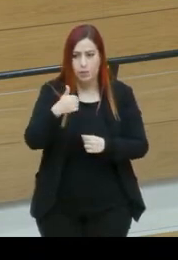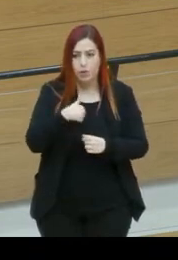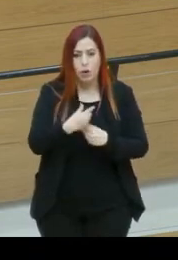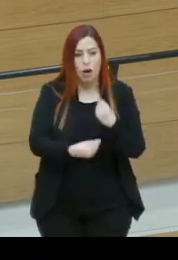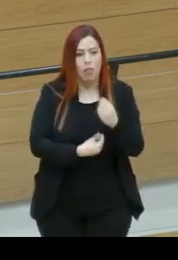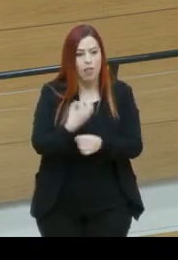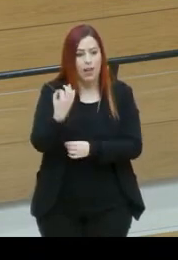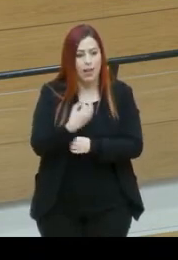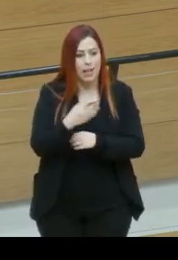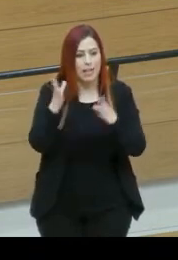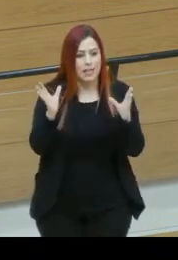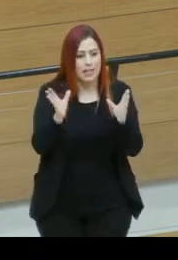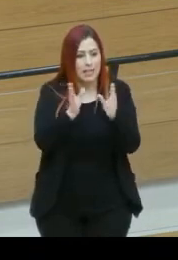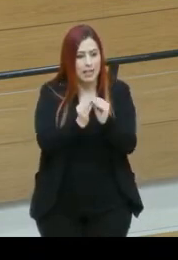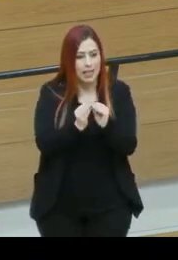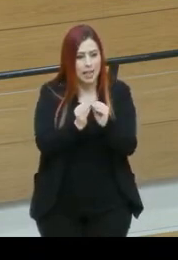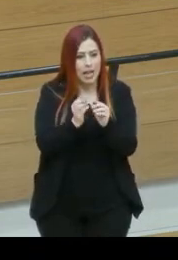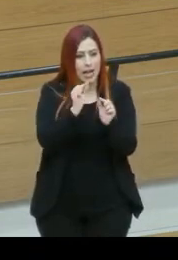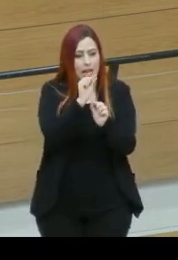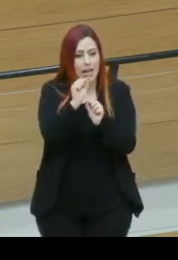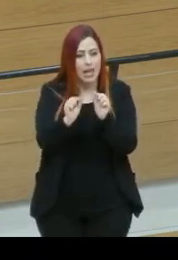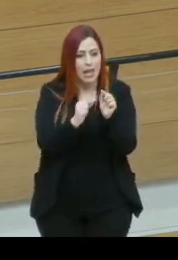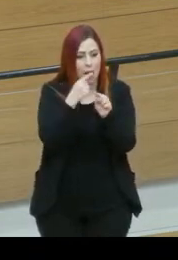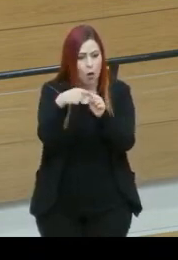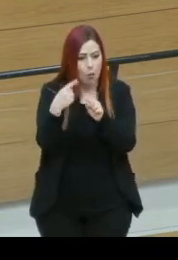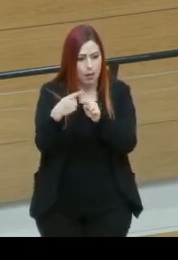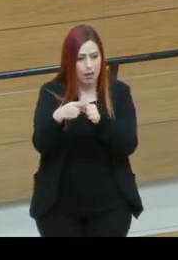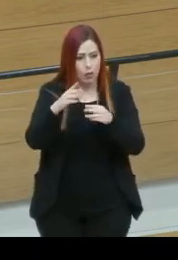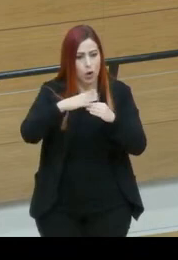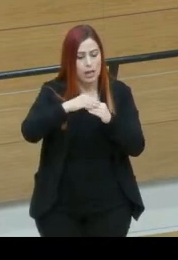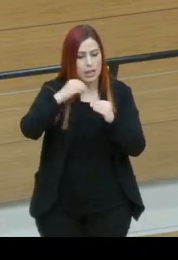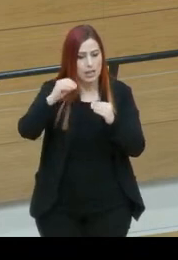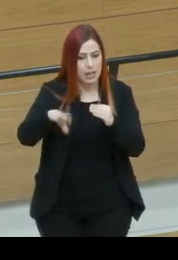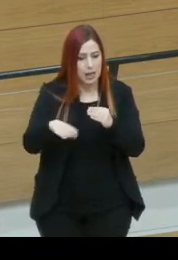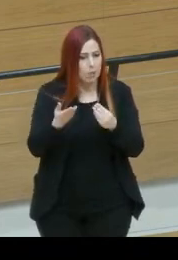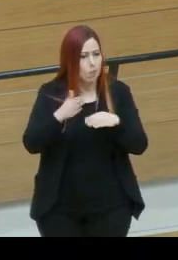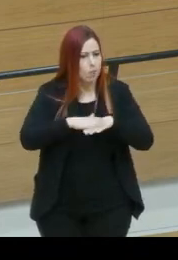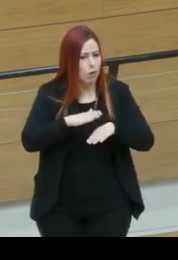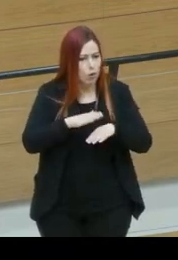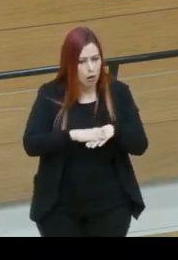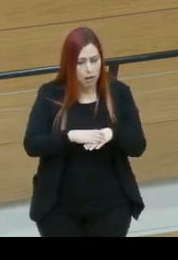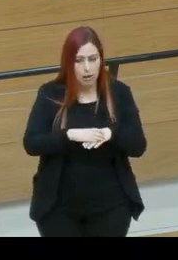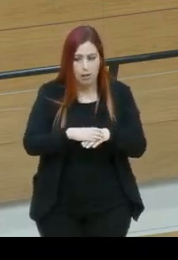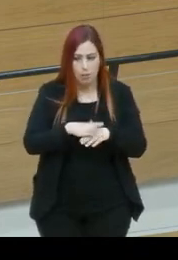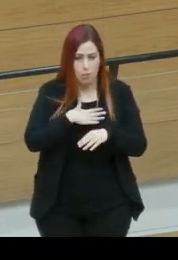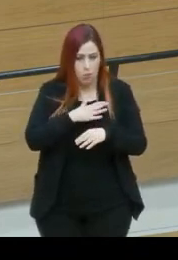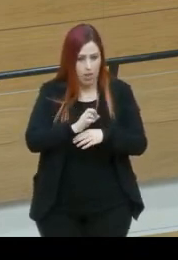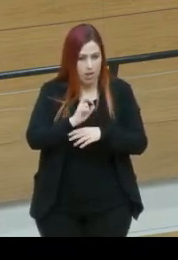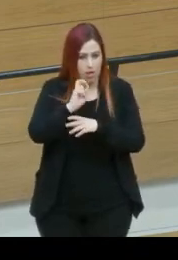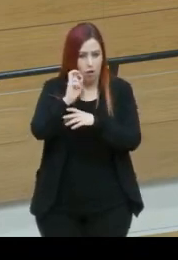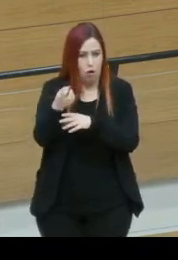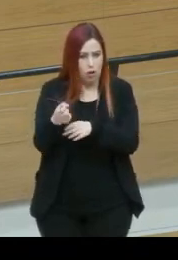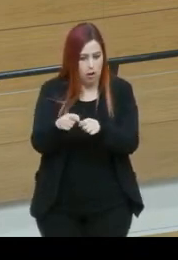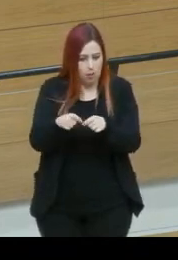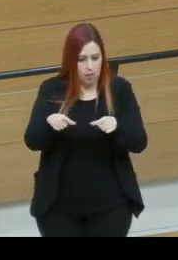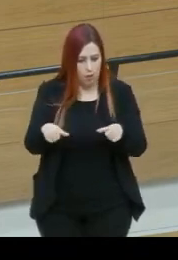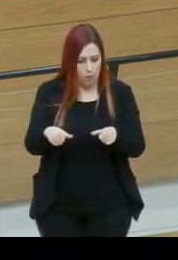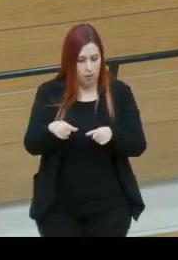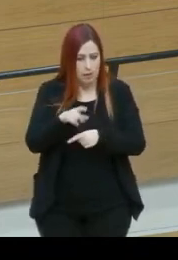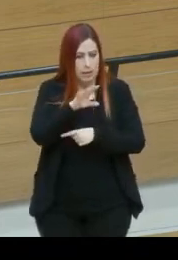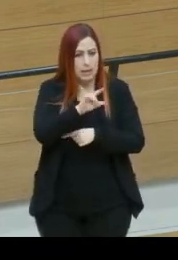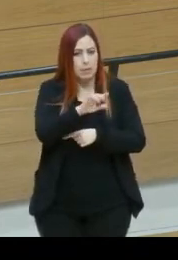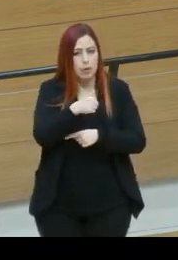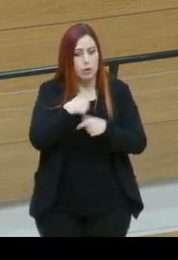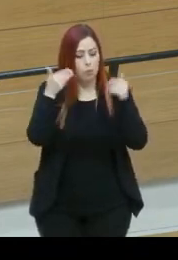hago es sintetizar nanopartículas de sílice. Pero podréis decir, ¿por qué nanopartículas de sílice? Puede ser otra plataforma. Bueno, yo